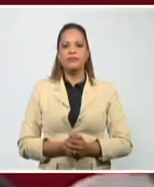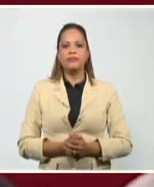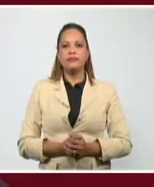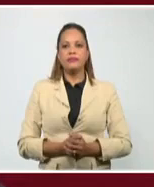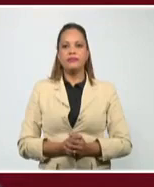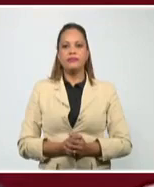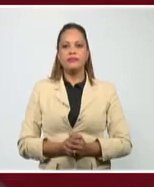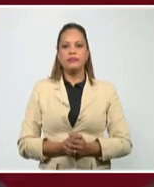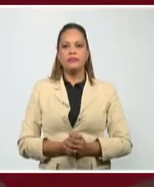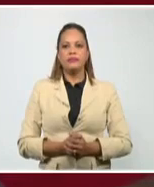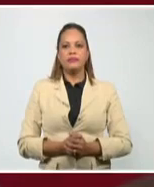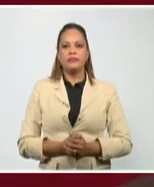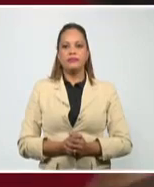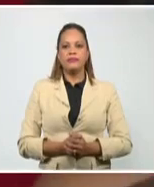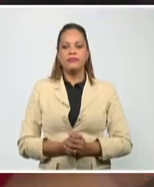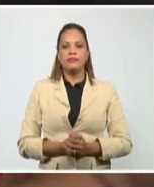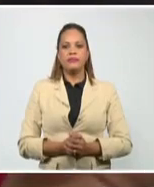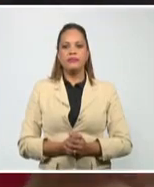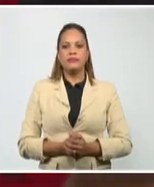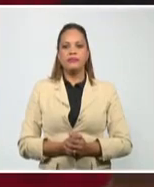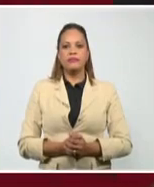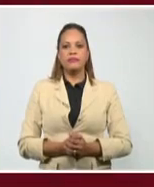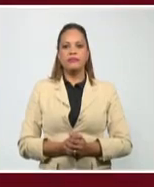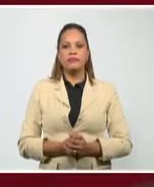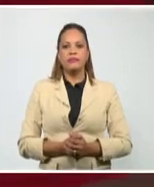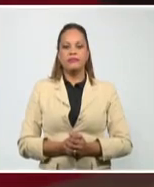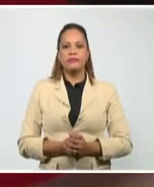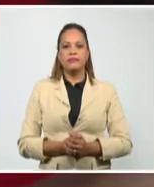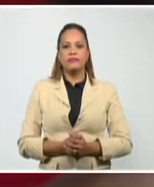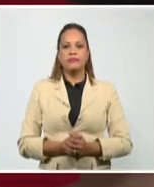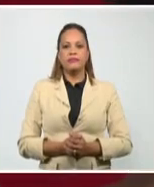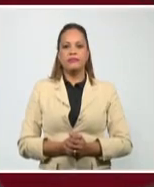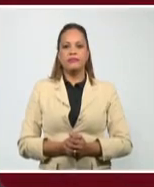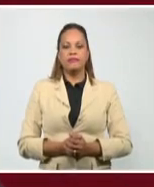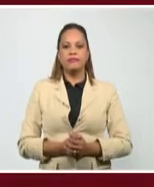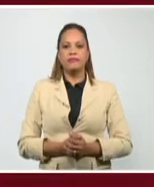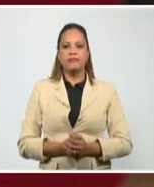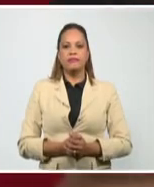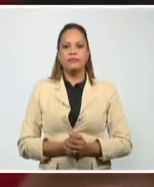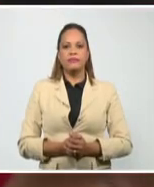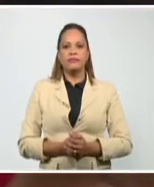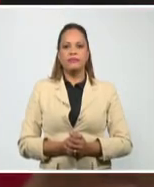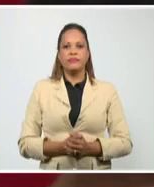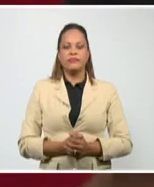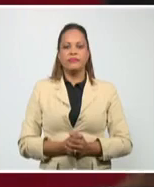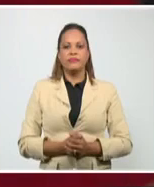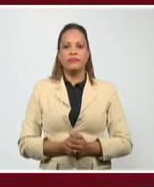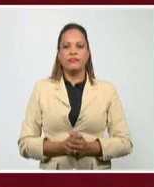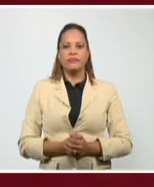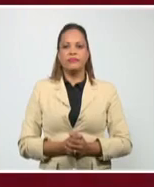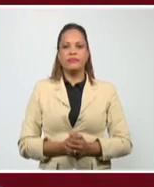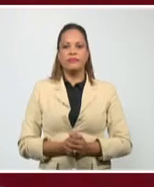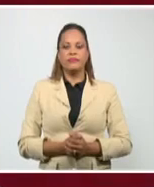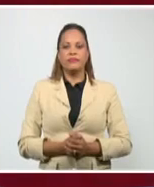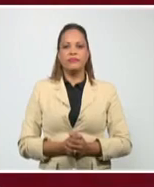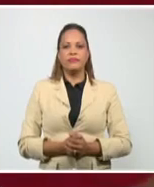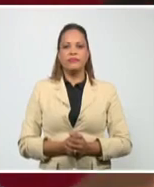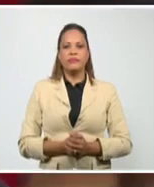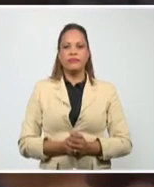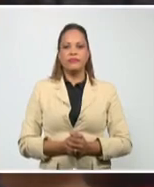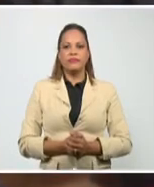Y creo que la tradición y la historia es algo vivo y que todos estamos construyendo todo el